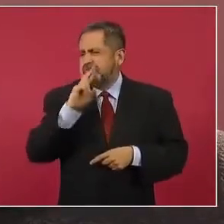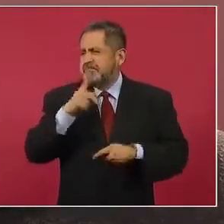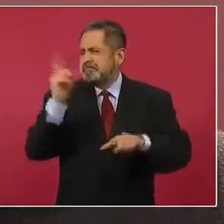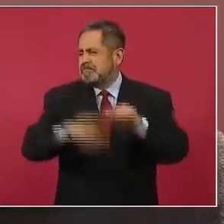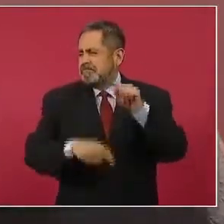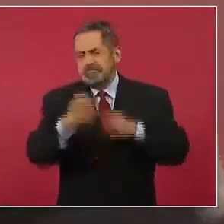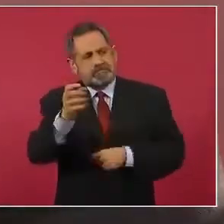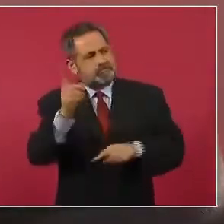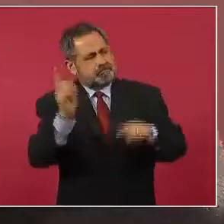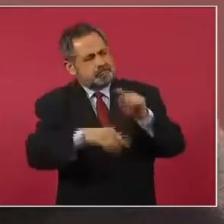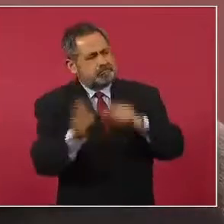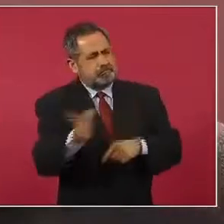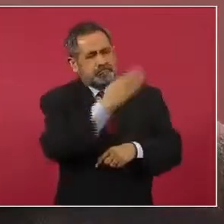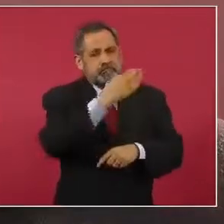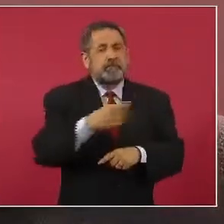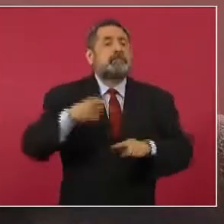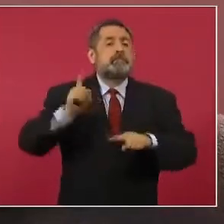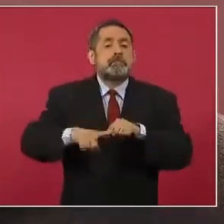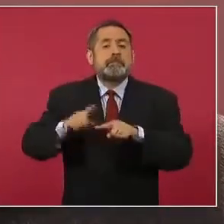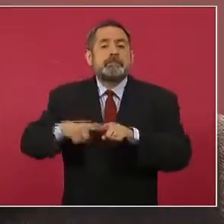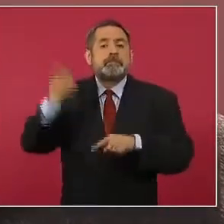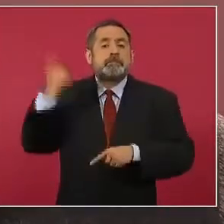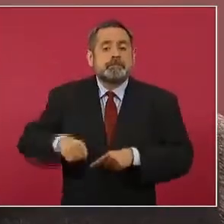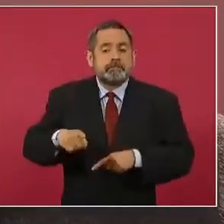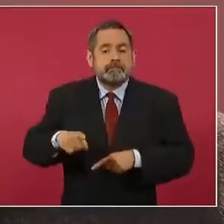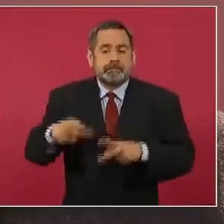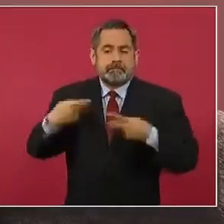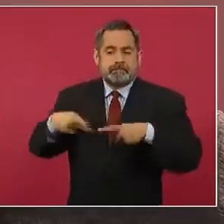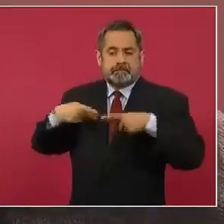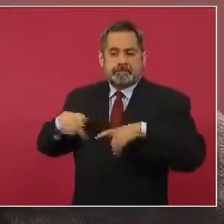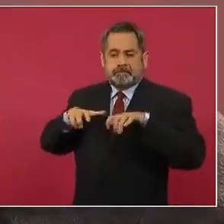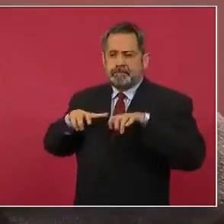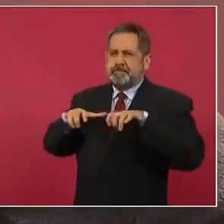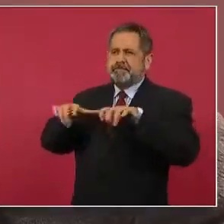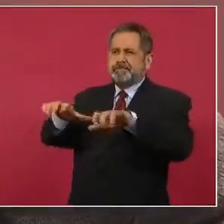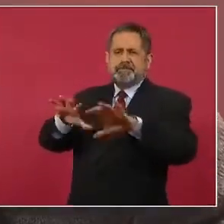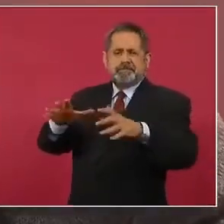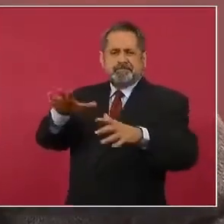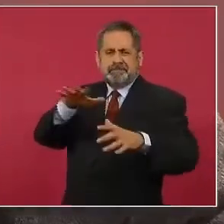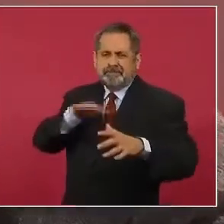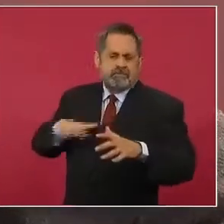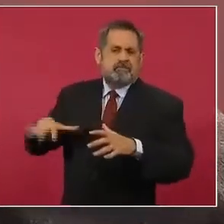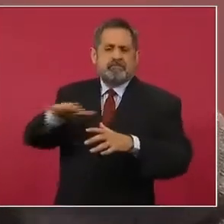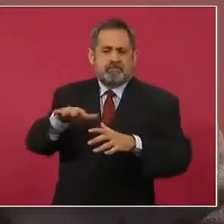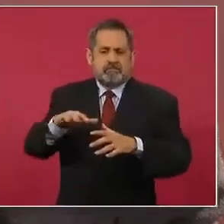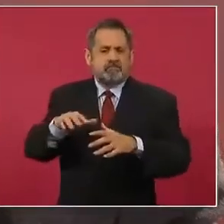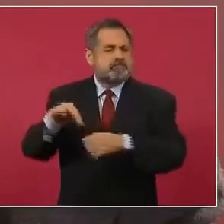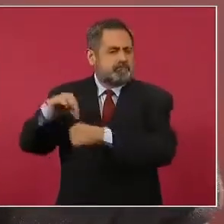de decisión al pueblo o reafirma el poder